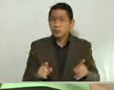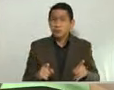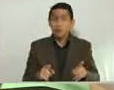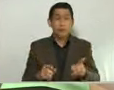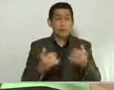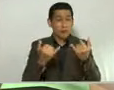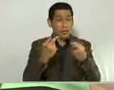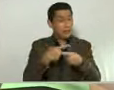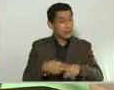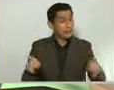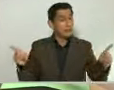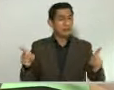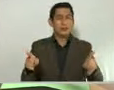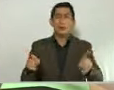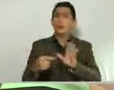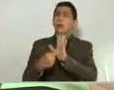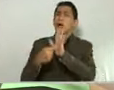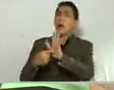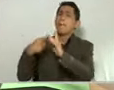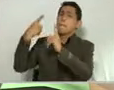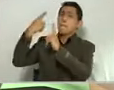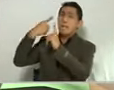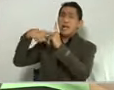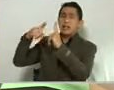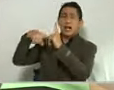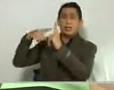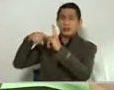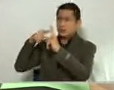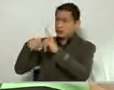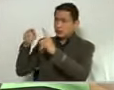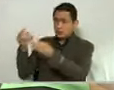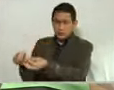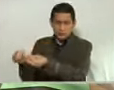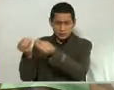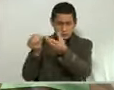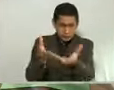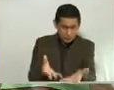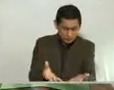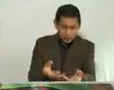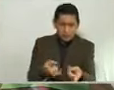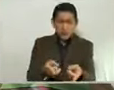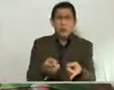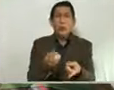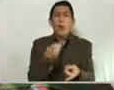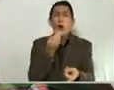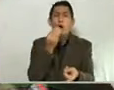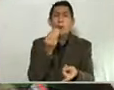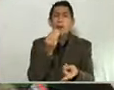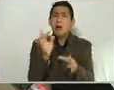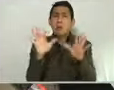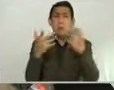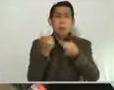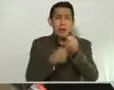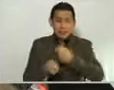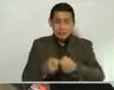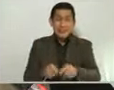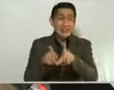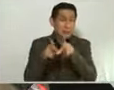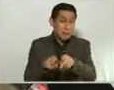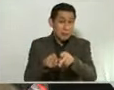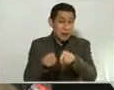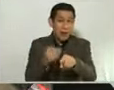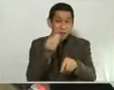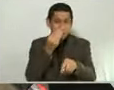Ahora hicimos el programa Barriguita Llena, Corazón Contento, y alimentamos a 300.000 familias con kits